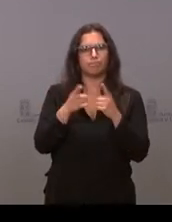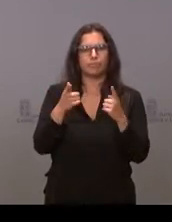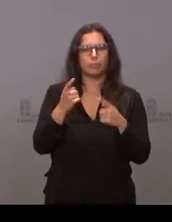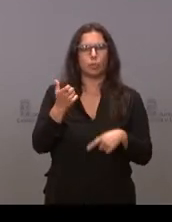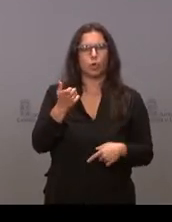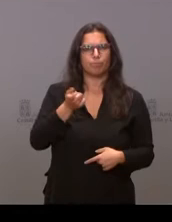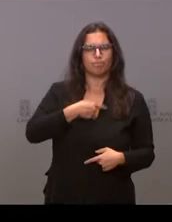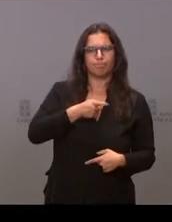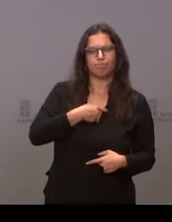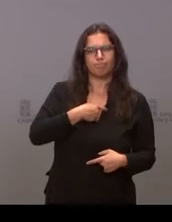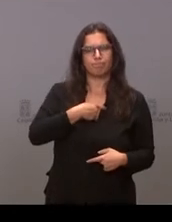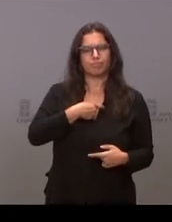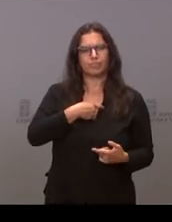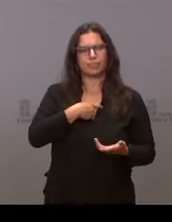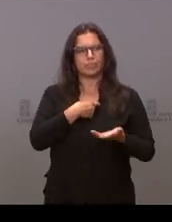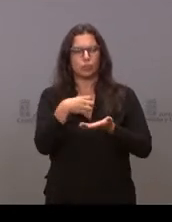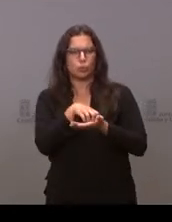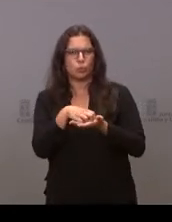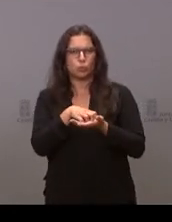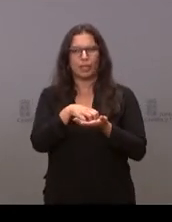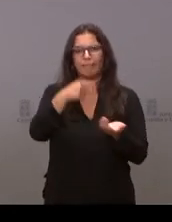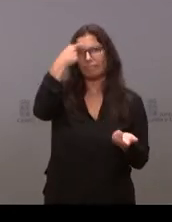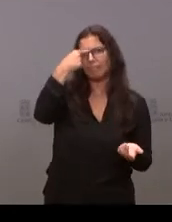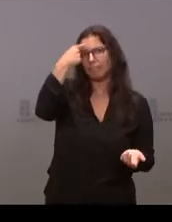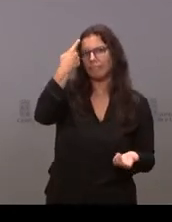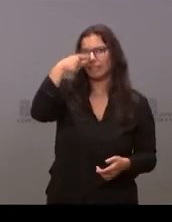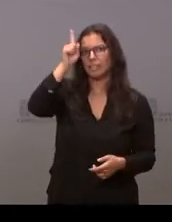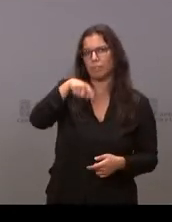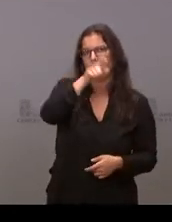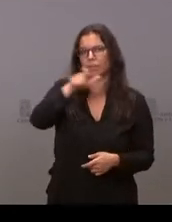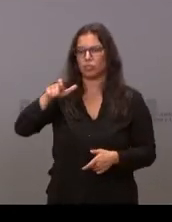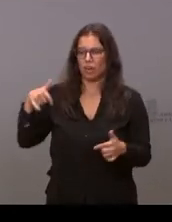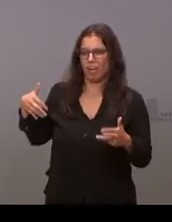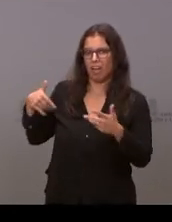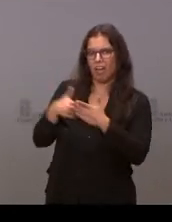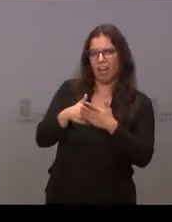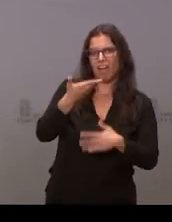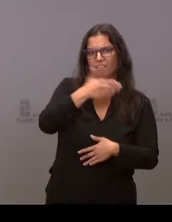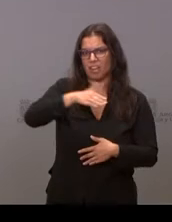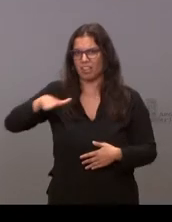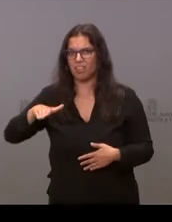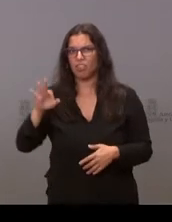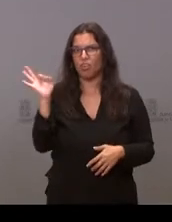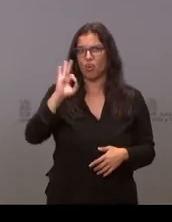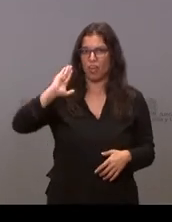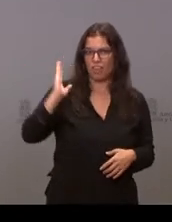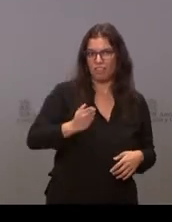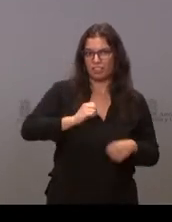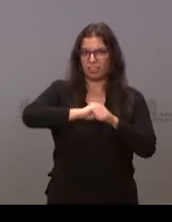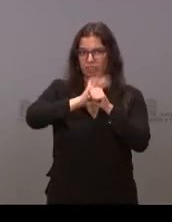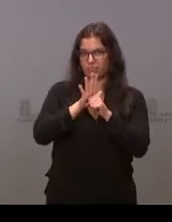pesadumbre de todos aquellos que, por desgracia, han fallecido o se han visto afectados por esta terrible